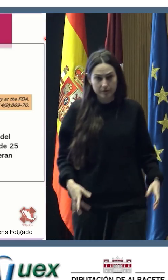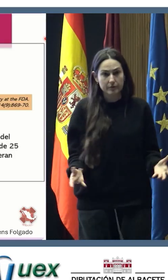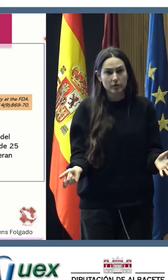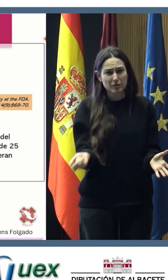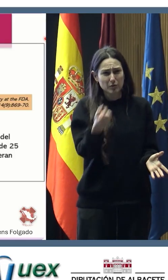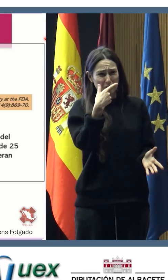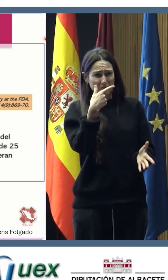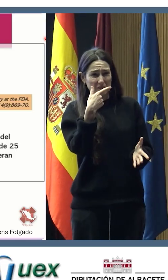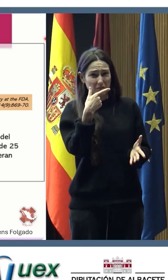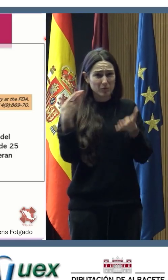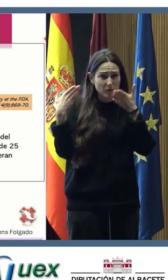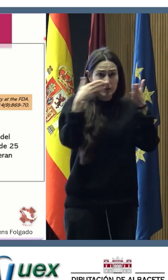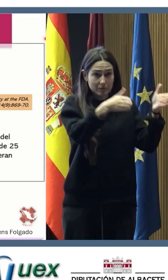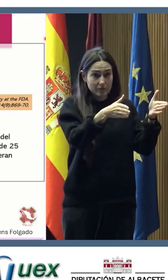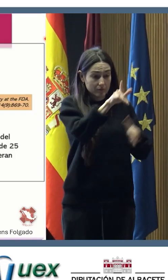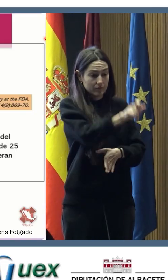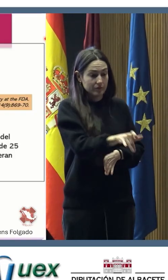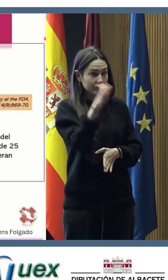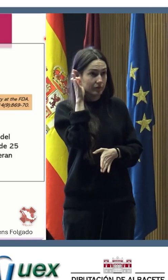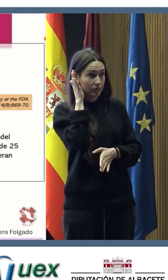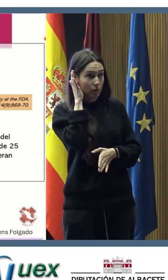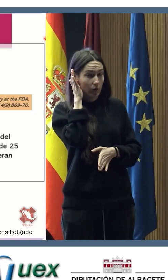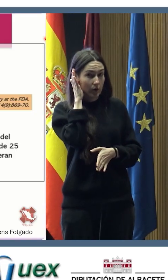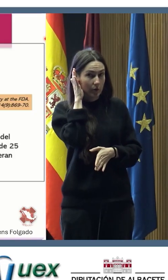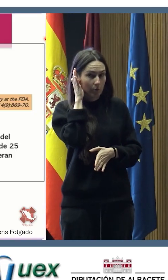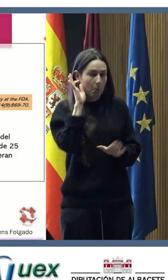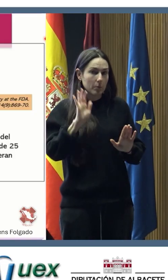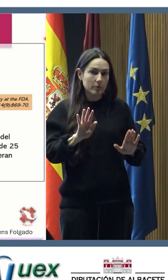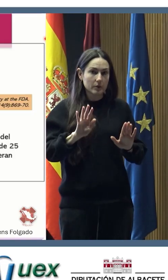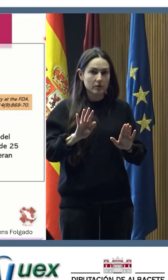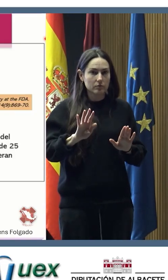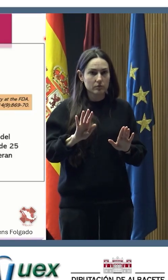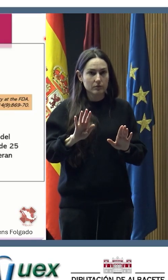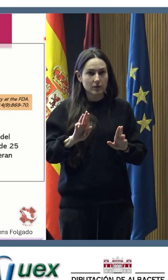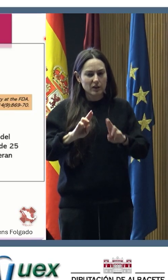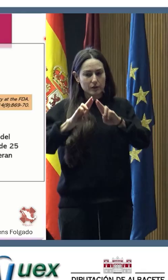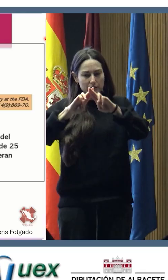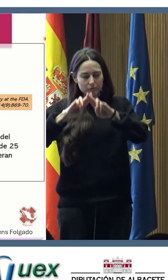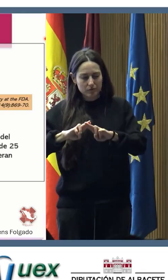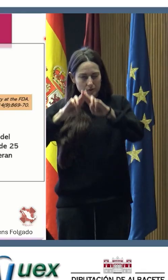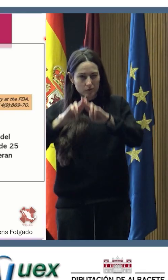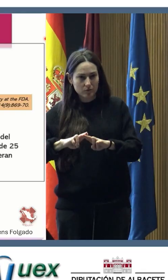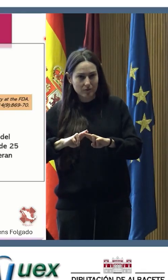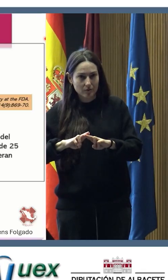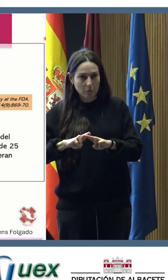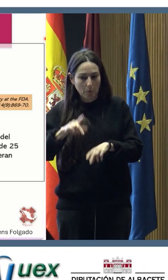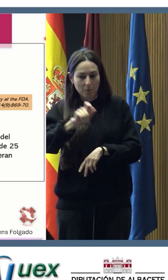fármaco dirigido a una mujer y se estudia en 23 varones.